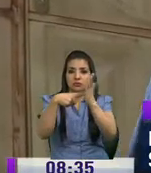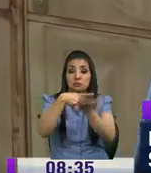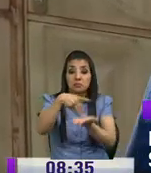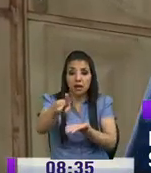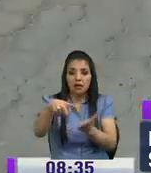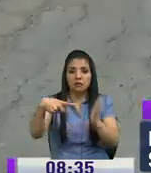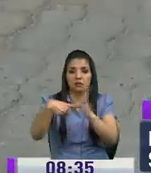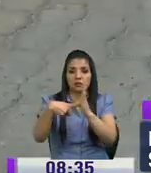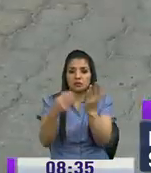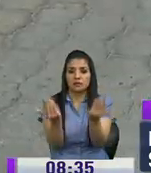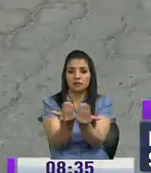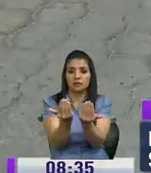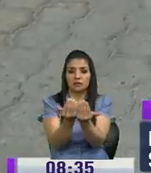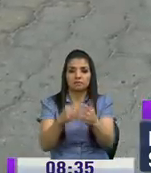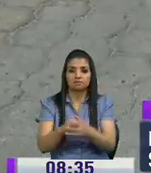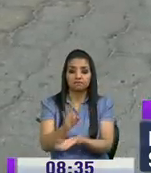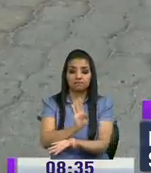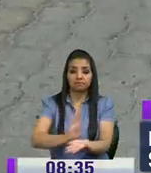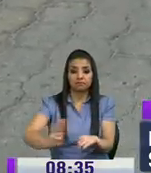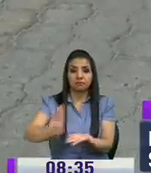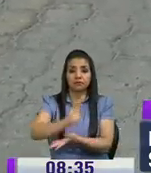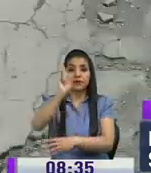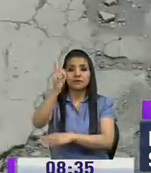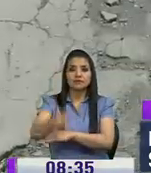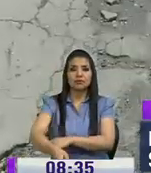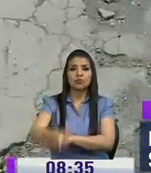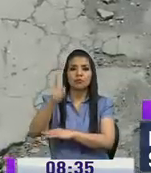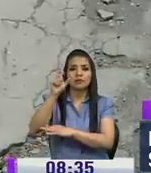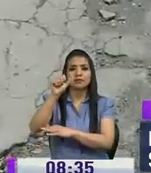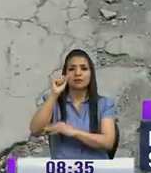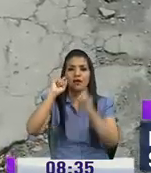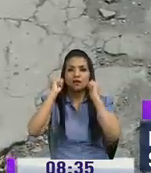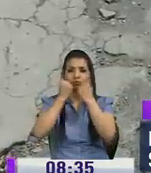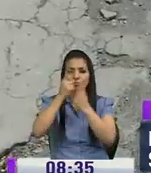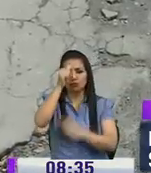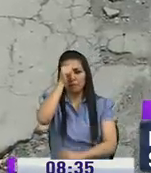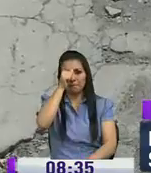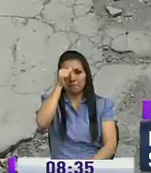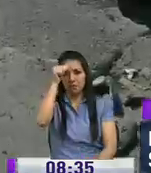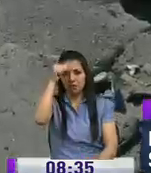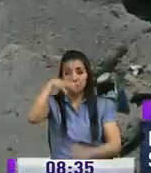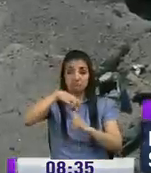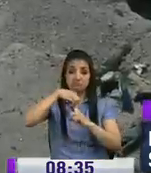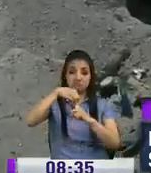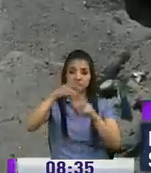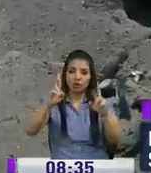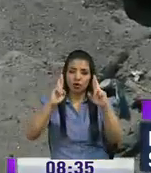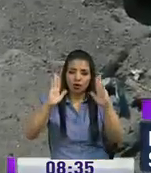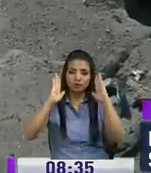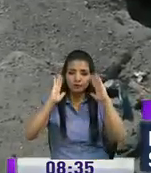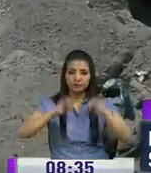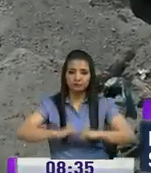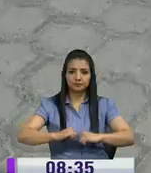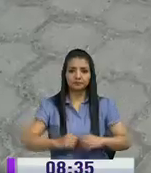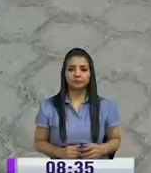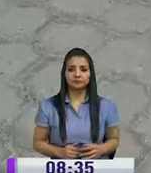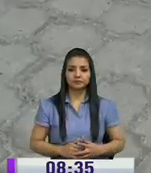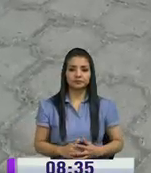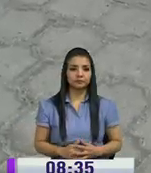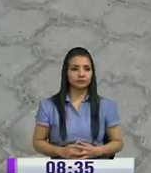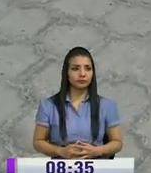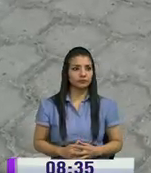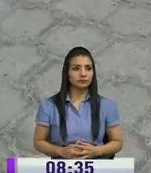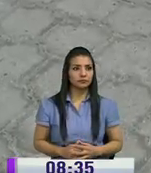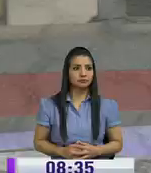el aseo. El barrio de Santo Domingo Alto, en la parroquia de San Antonio de Pichincha, espera que pronto las obras lleguen al lugar, informó